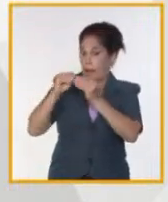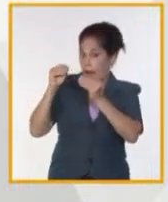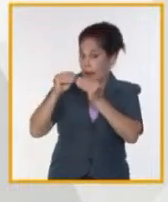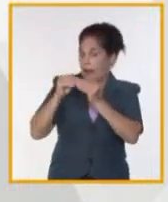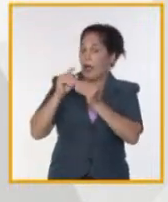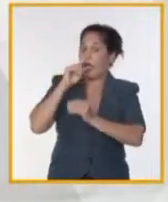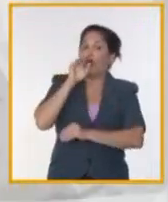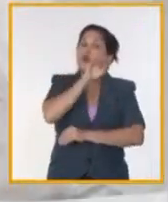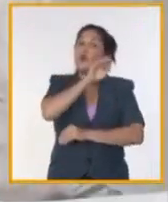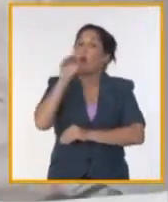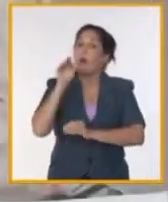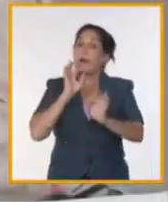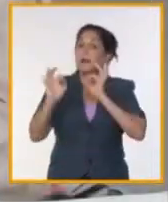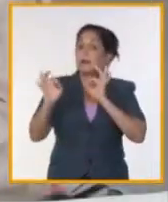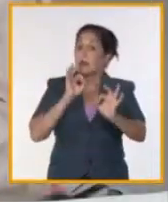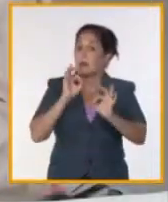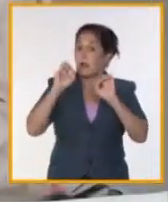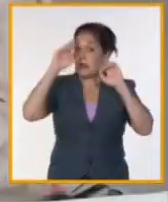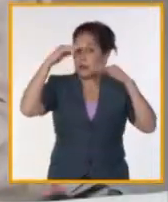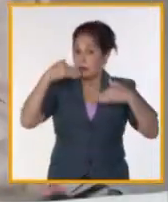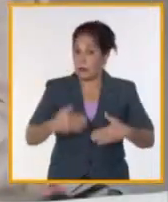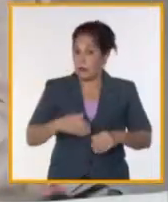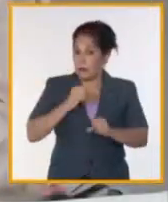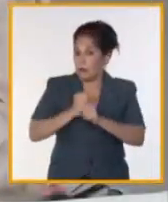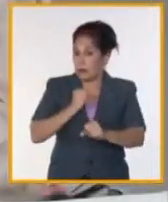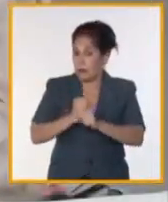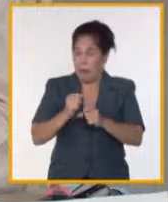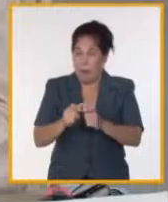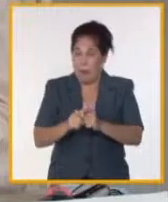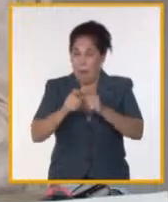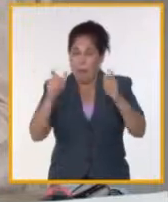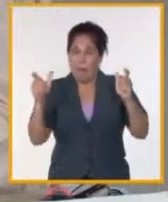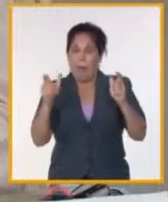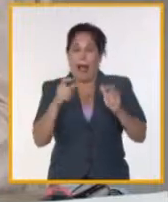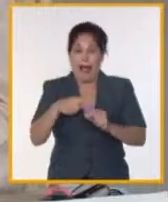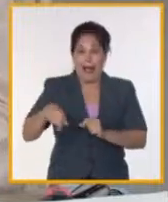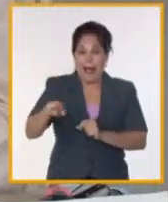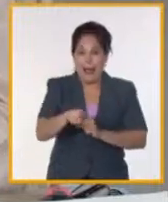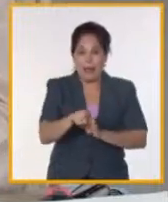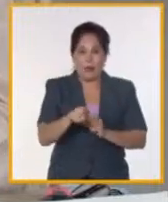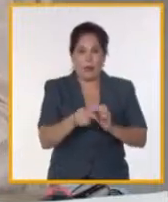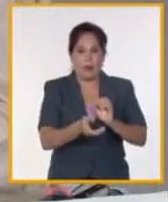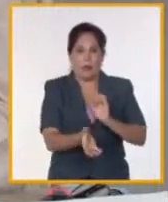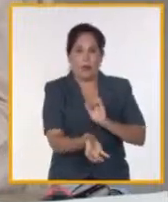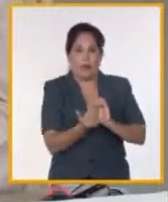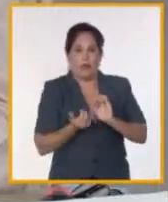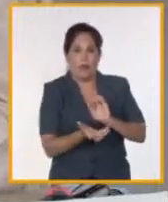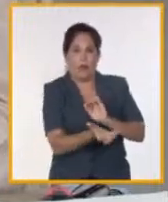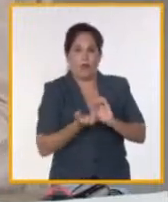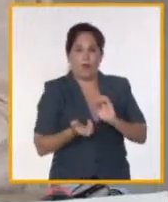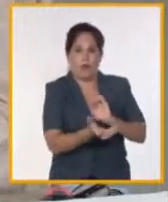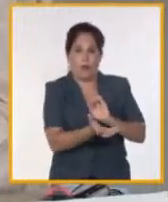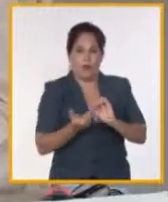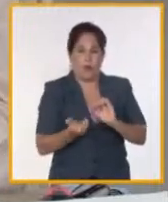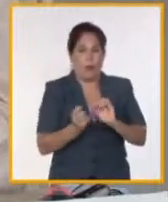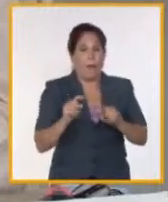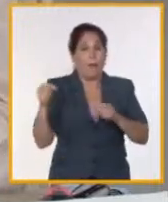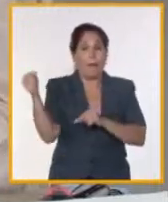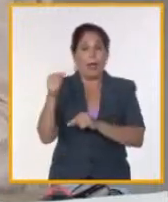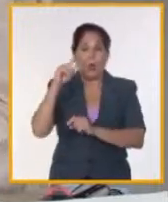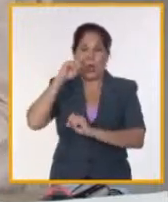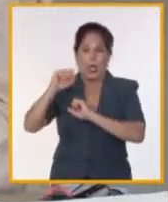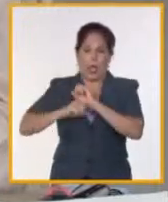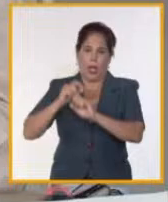estándares de seguridad y salud en el trabajo, la mayoría de los yacimientos minerales sólidos que hay en Cuba, con excepción de los del níquel, como